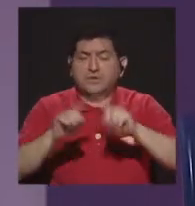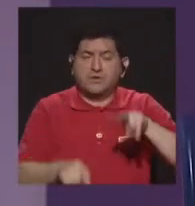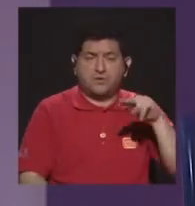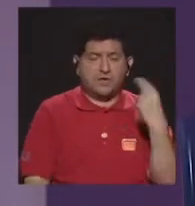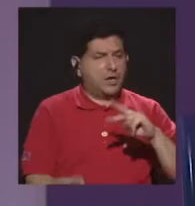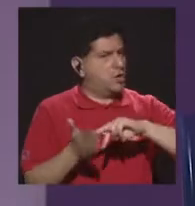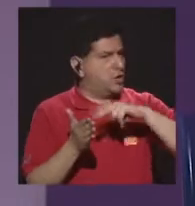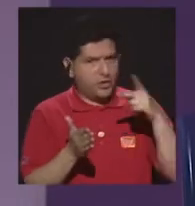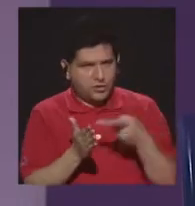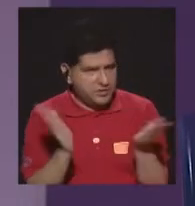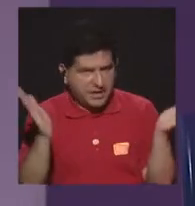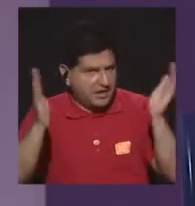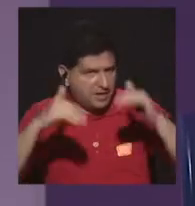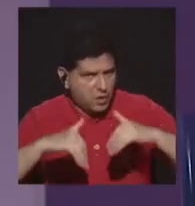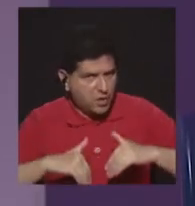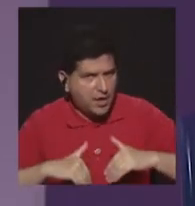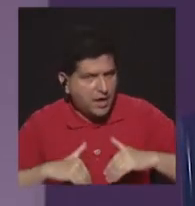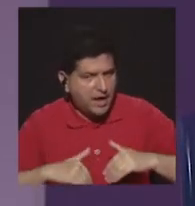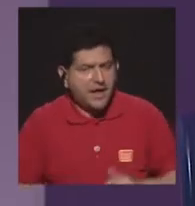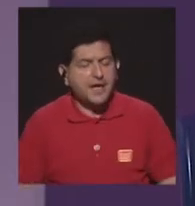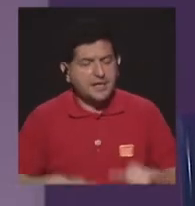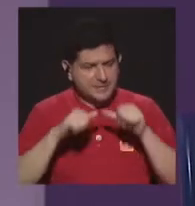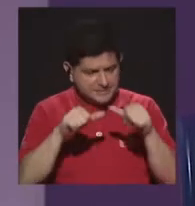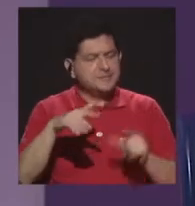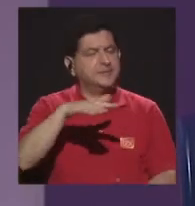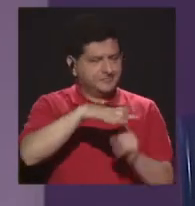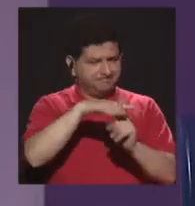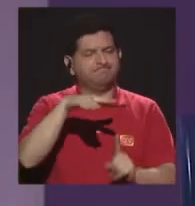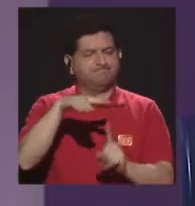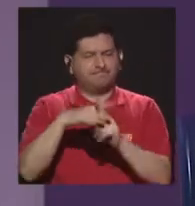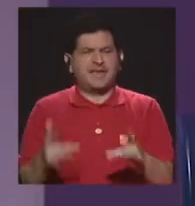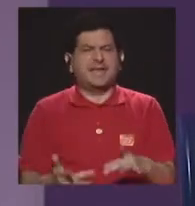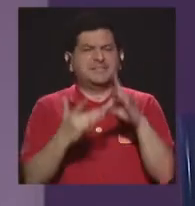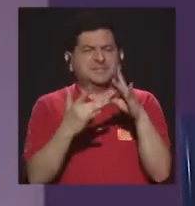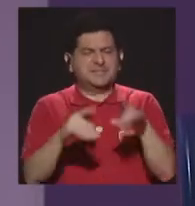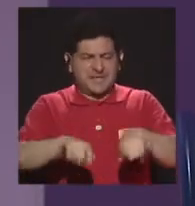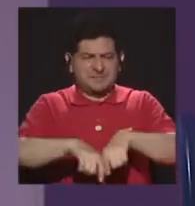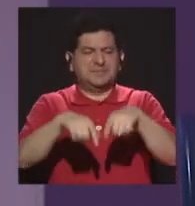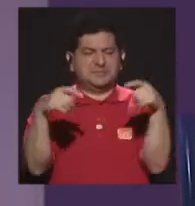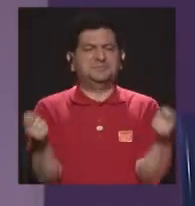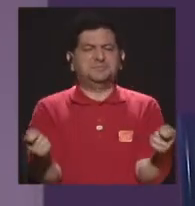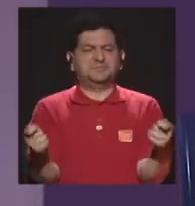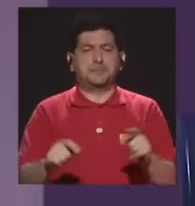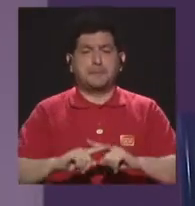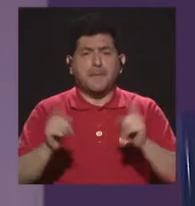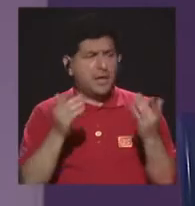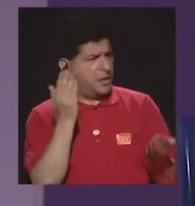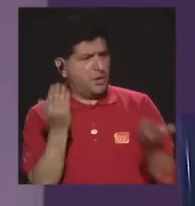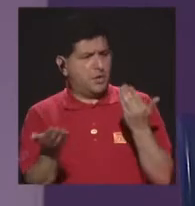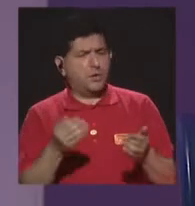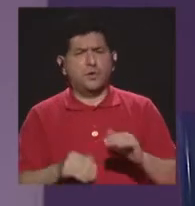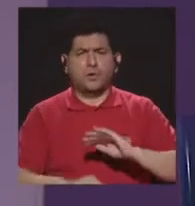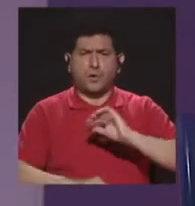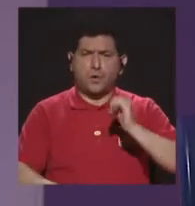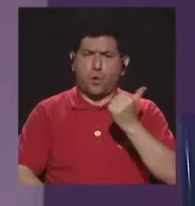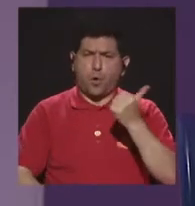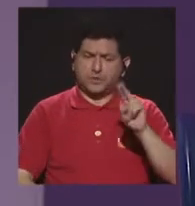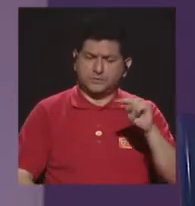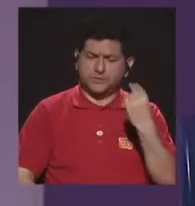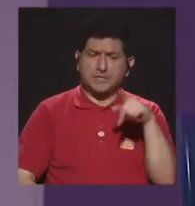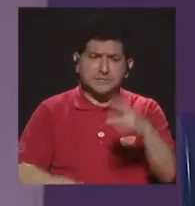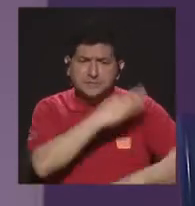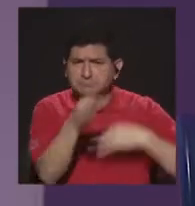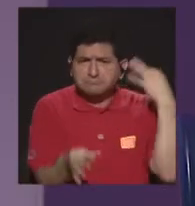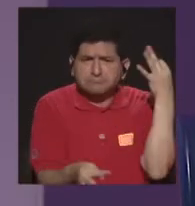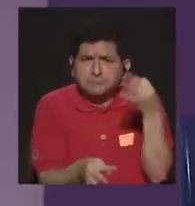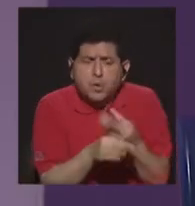No significa que no existan, la seguimos viendo, especialmente en la prensa escrita, pero en comparación con el resto de las noticias, este